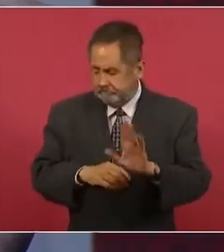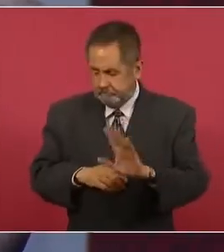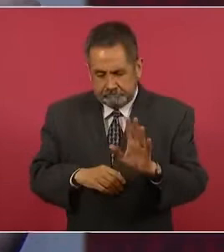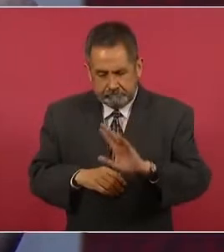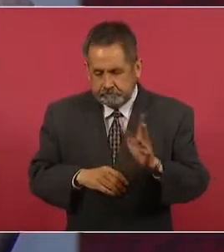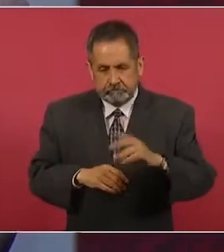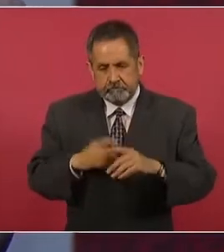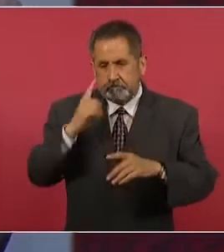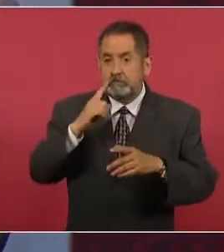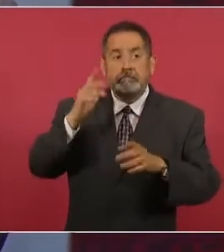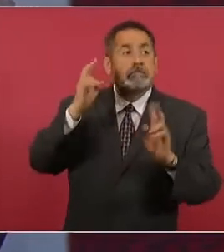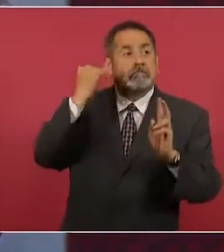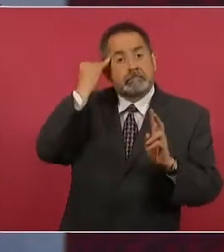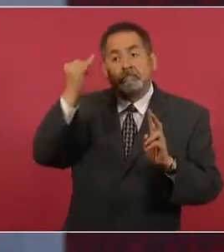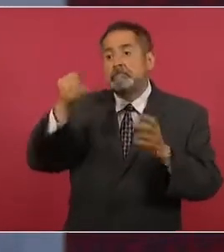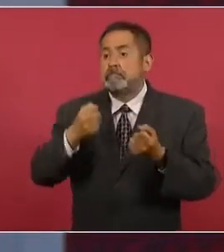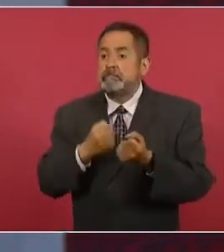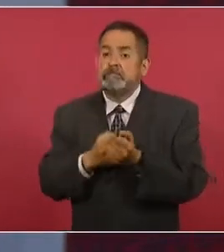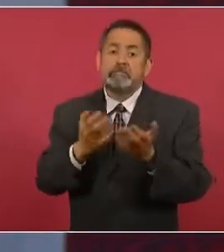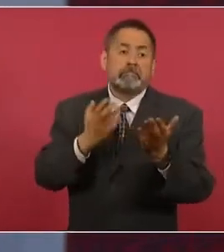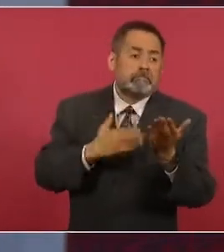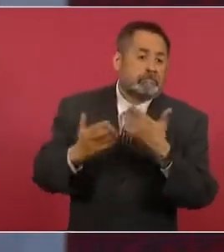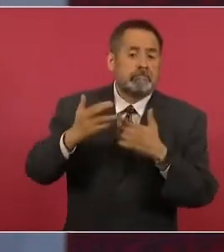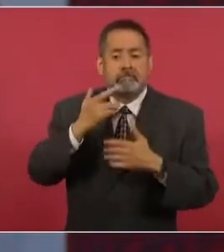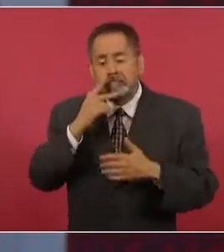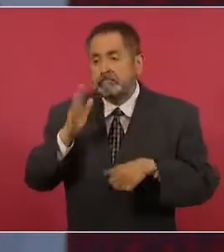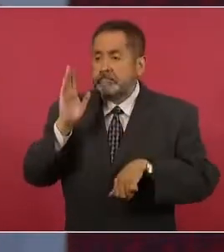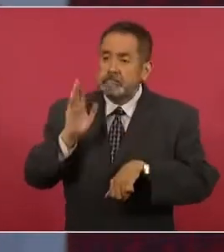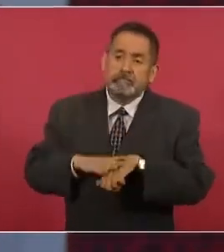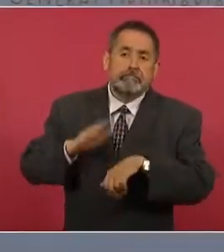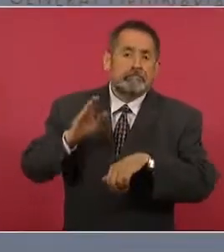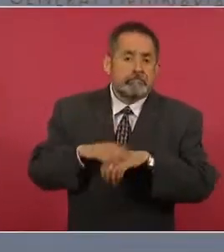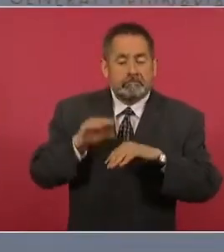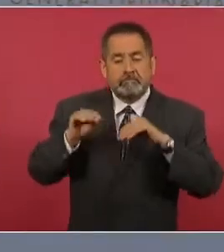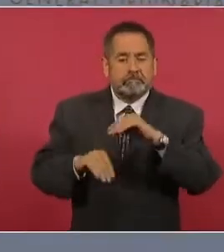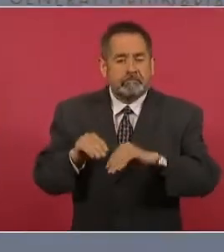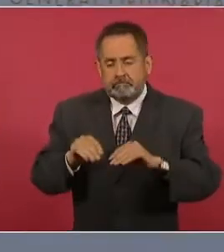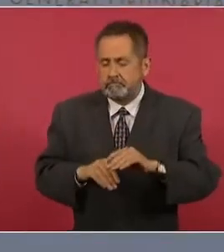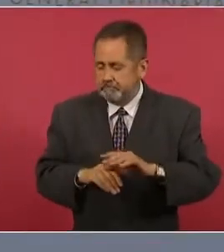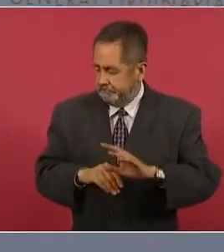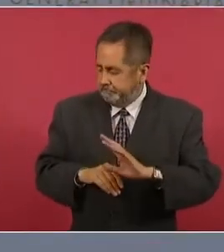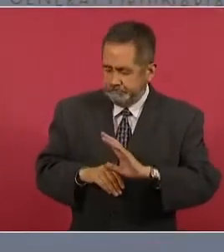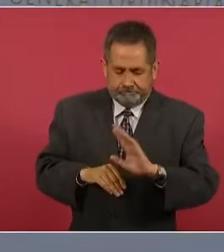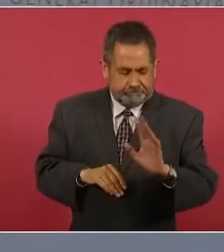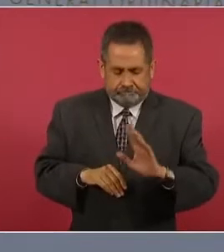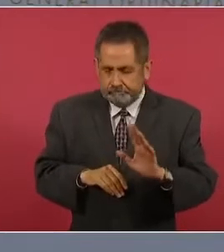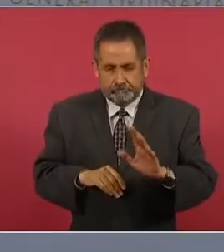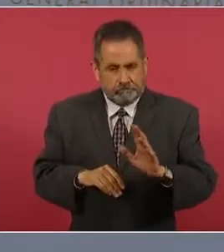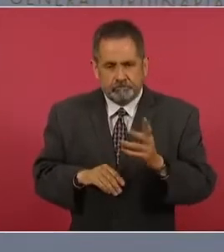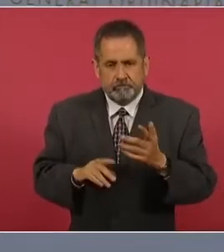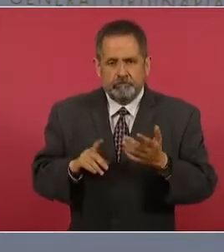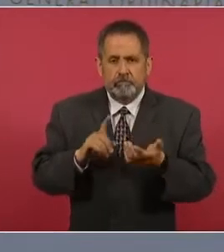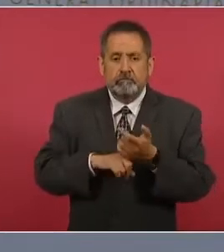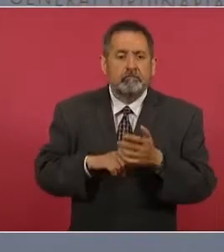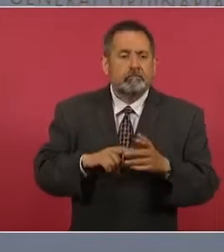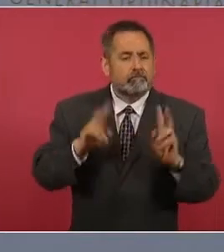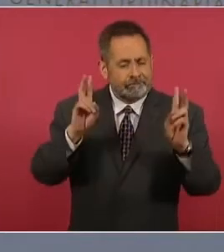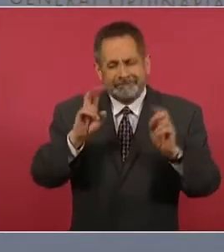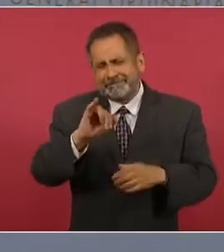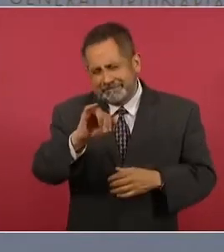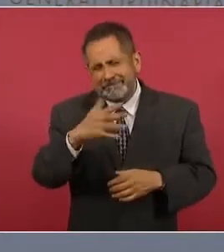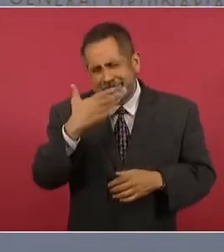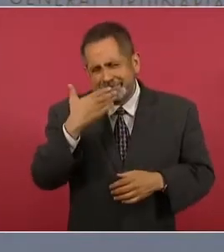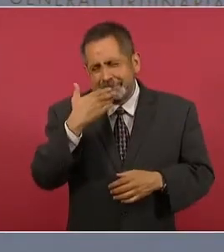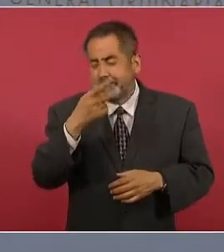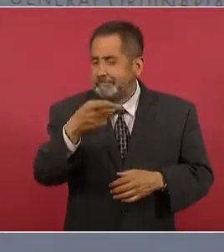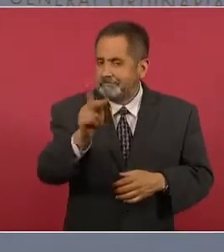desarrollo, para crear más progreso, más bienestar, más empleos. Sí, está muy